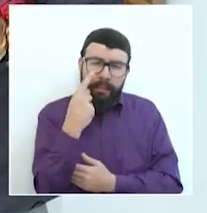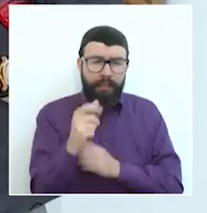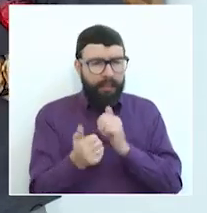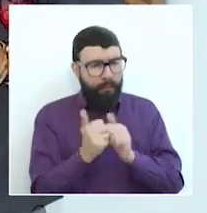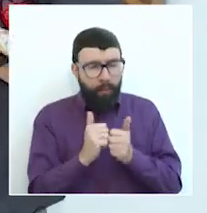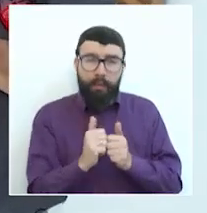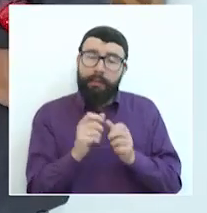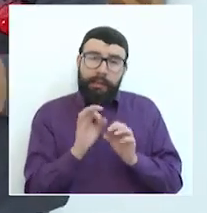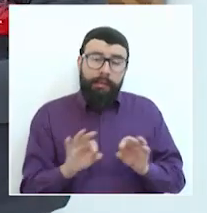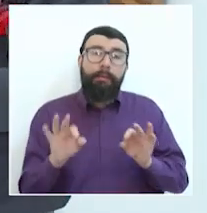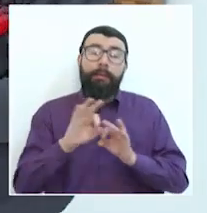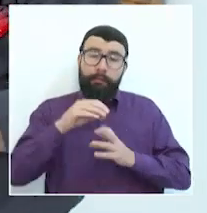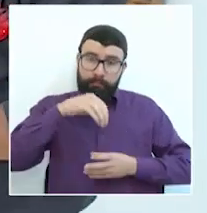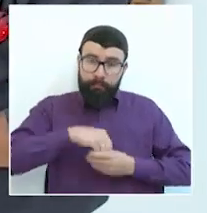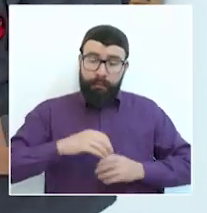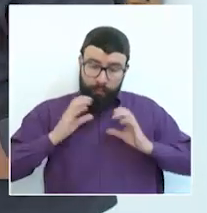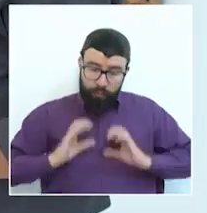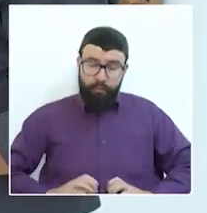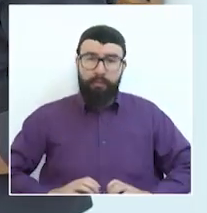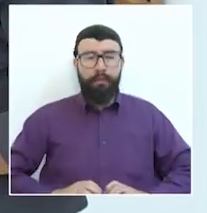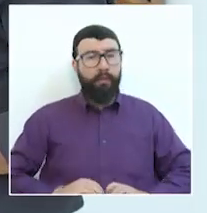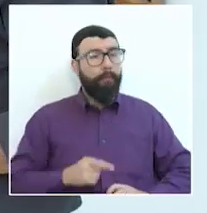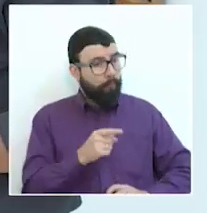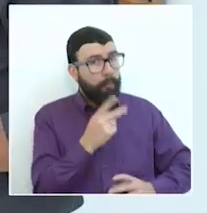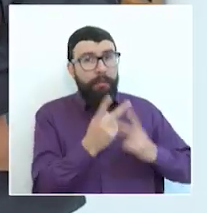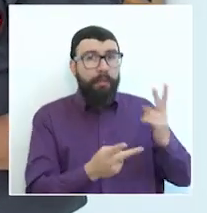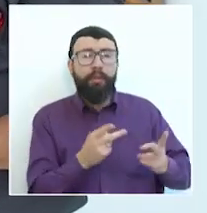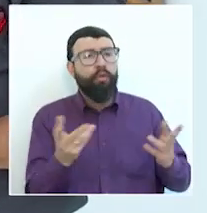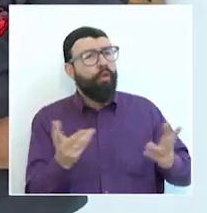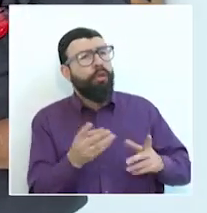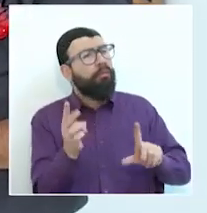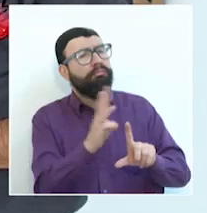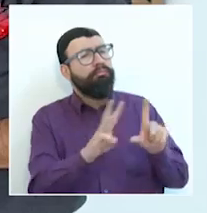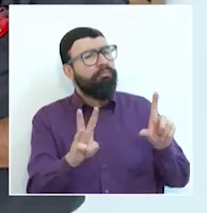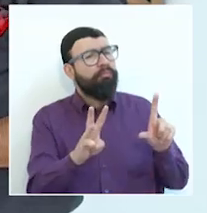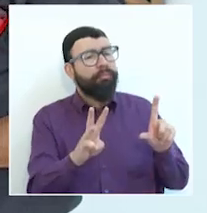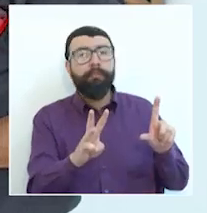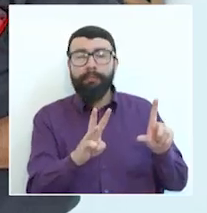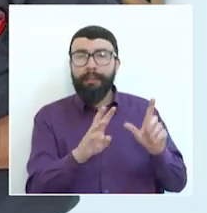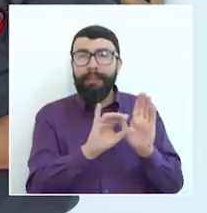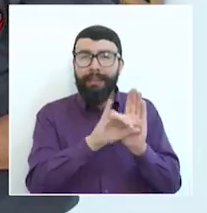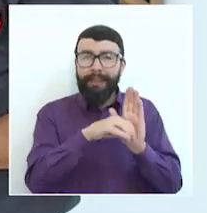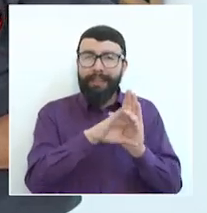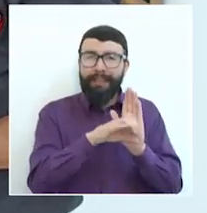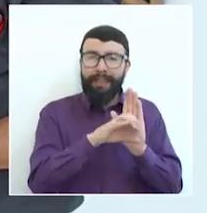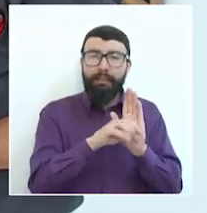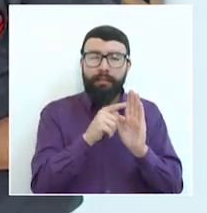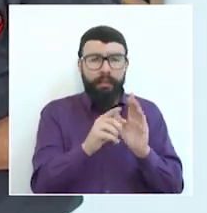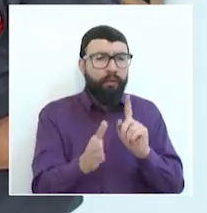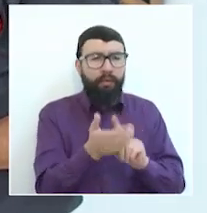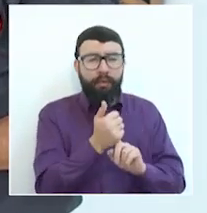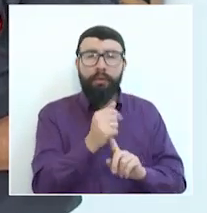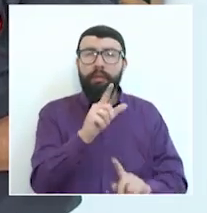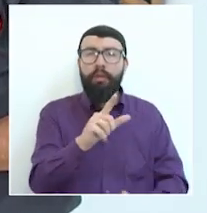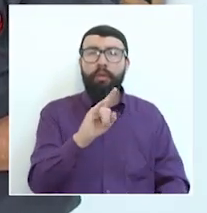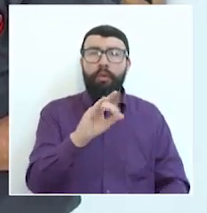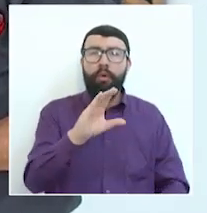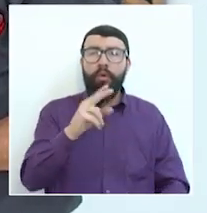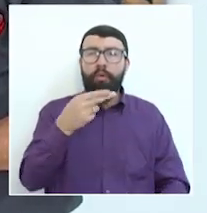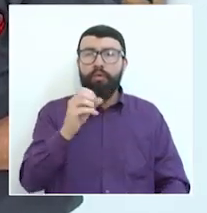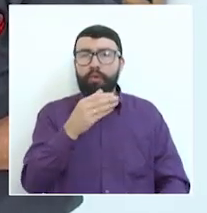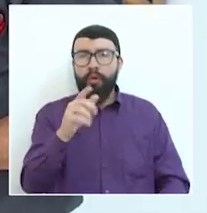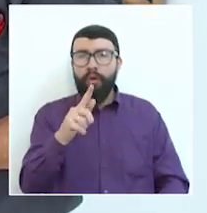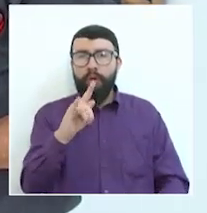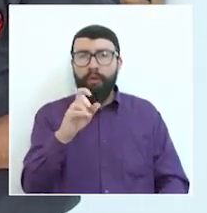como algo importante. A Luis lo pueden visitar en la página. En el Instagram me pueden encontrar como Lucho Fuerza,